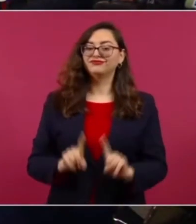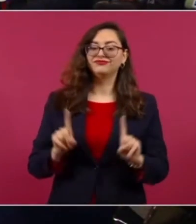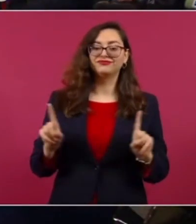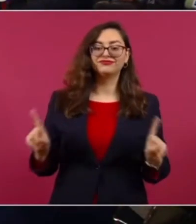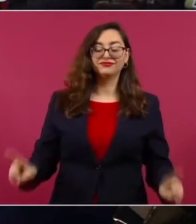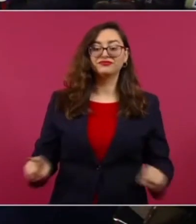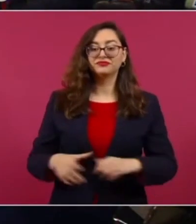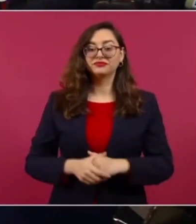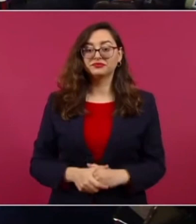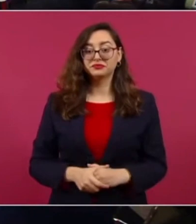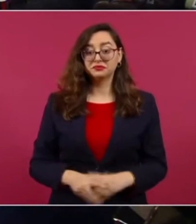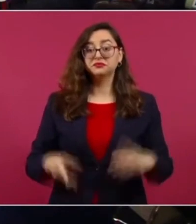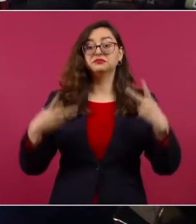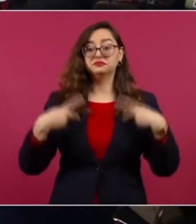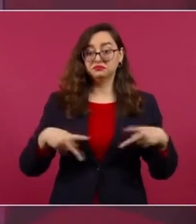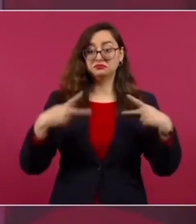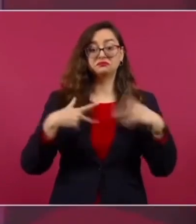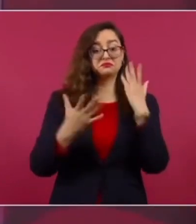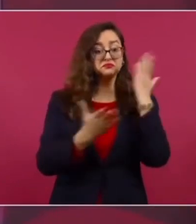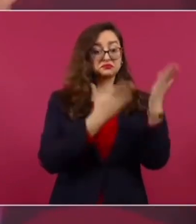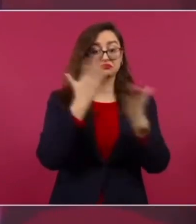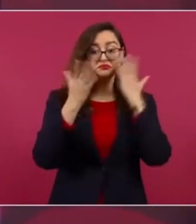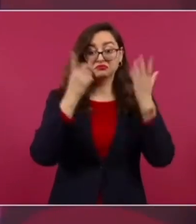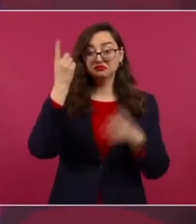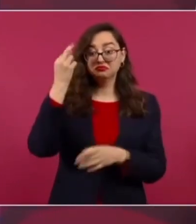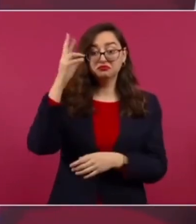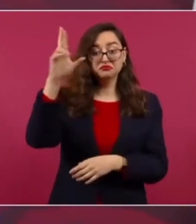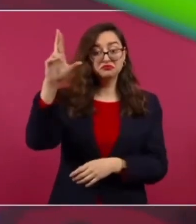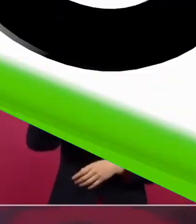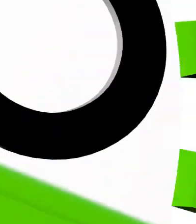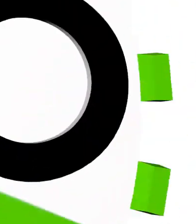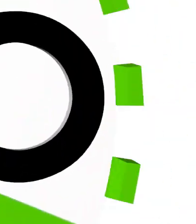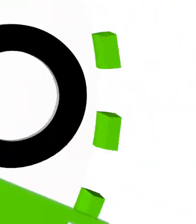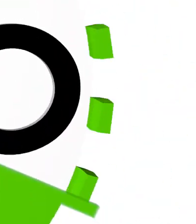gentes con doctorado, postdoctorado, científicos muy